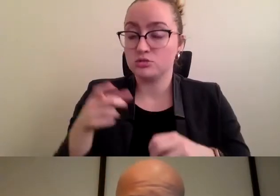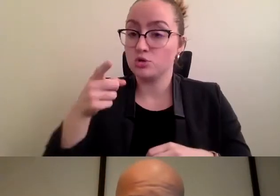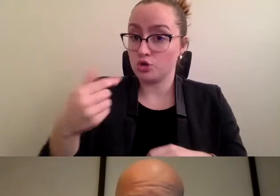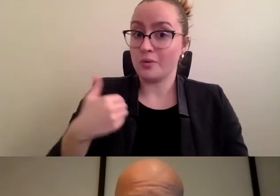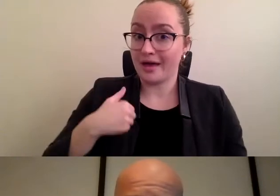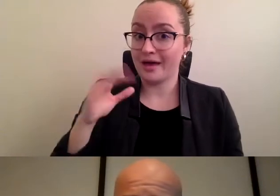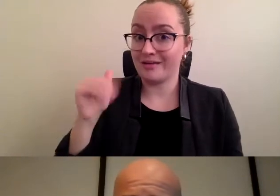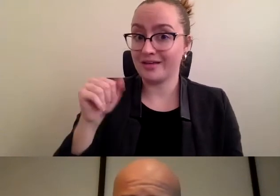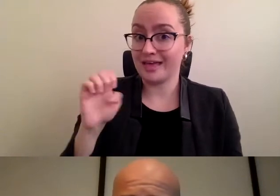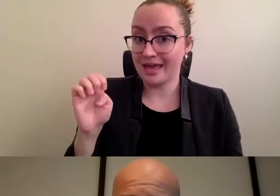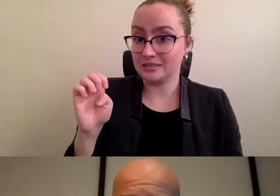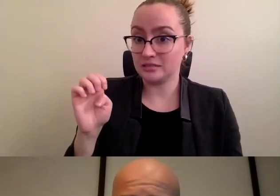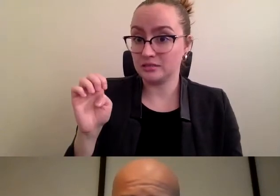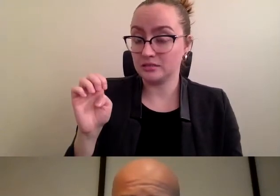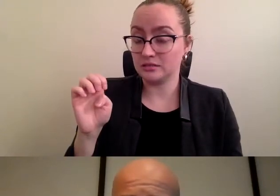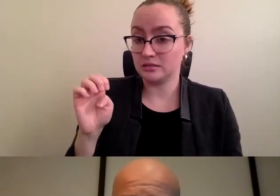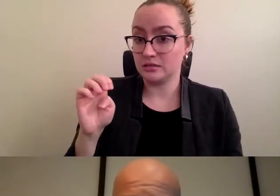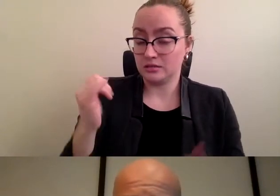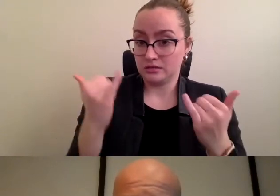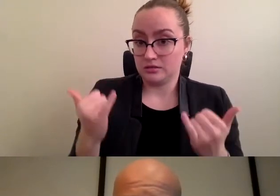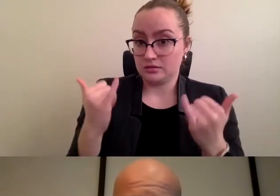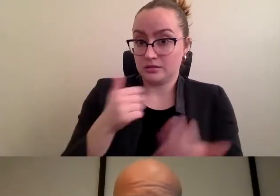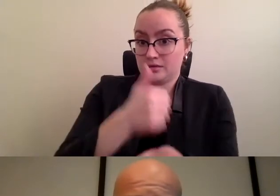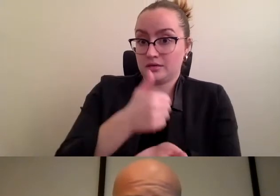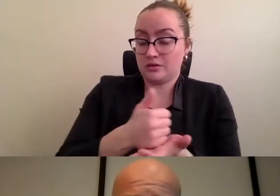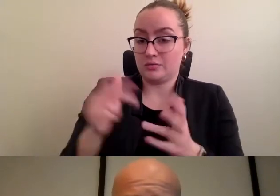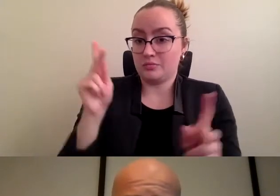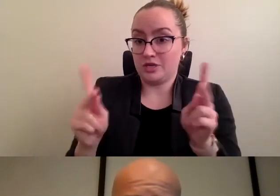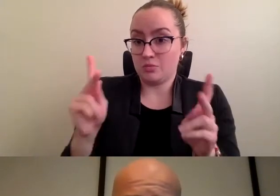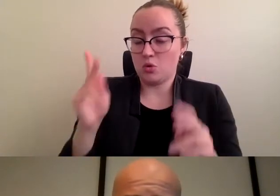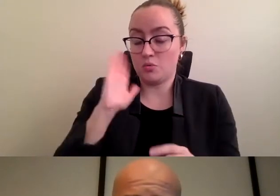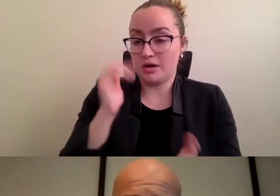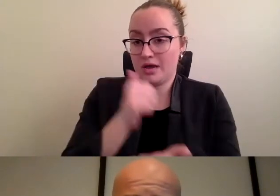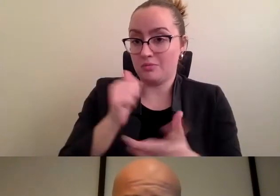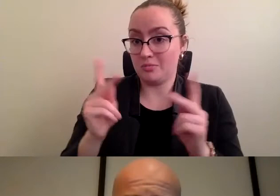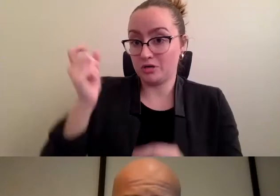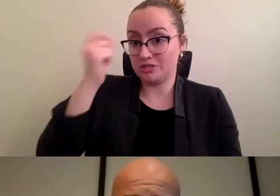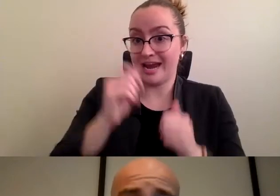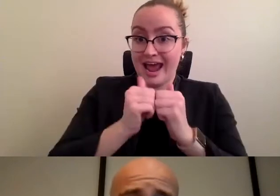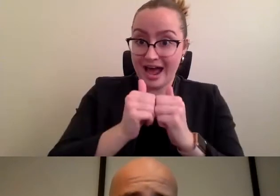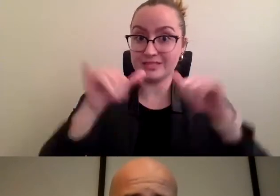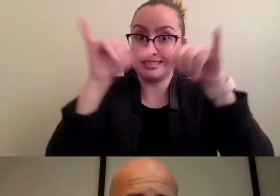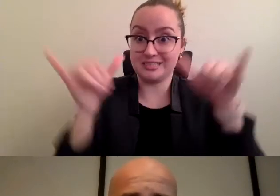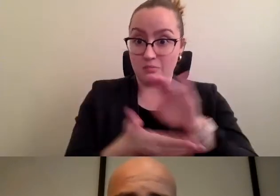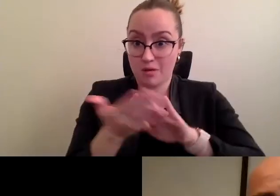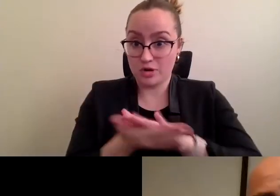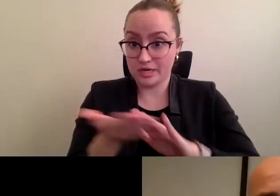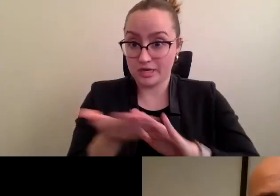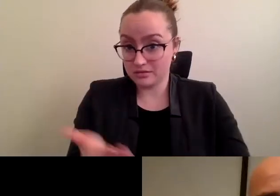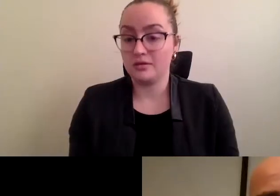asuntos de inmigración y entiendo que usted tiene un caso que nos podría ayudar a entender cómo funciona el sistema de inmigración.